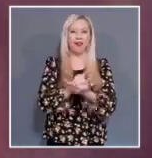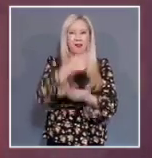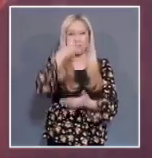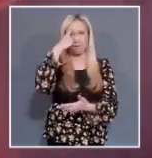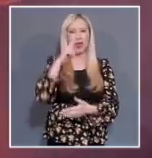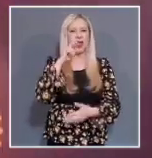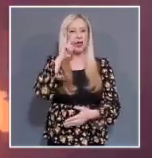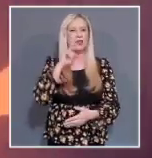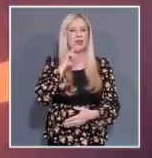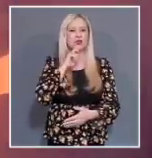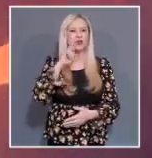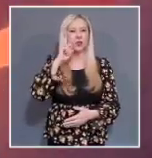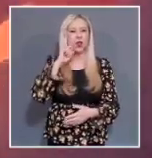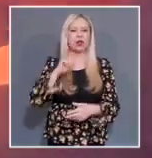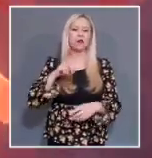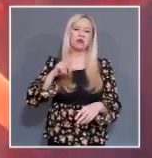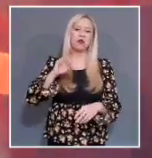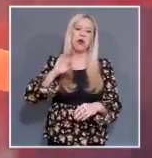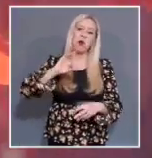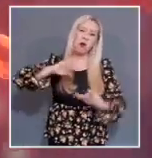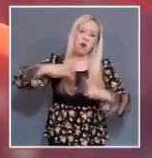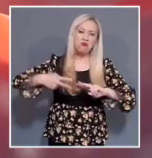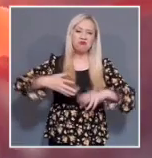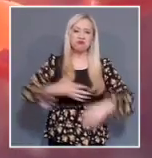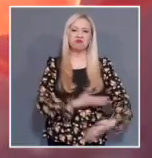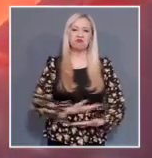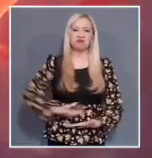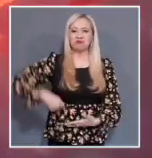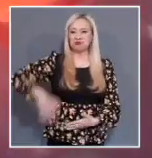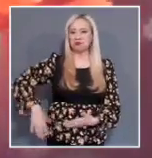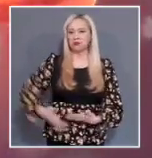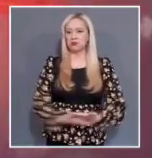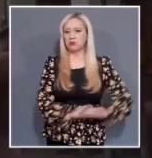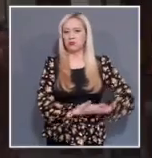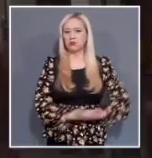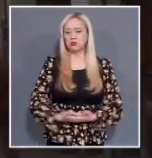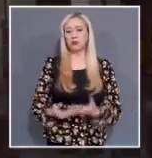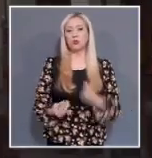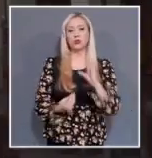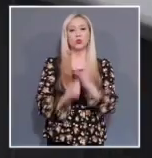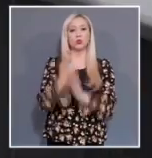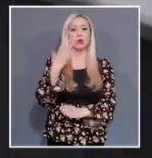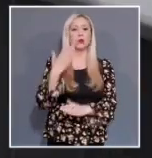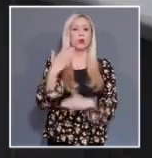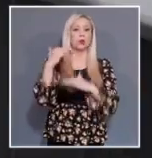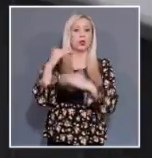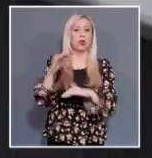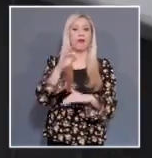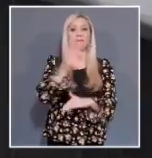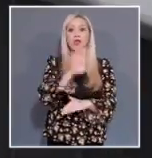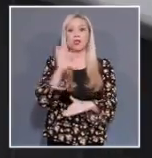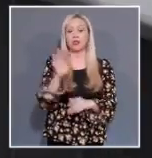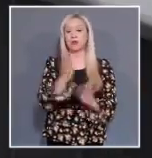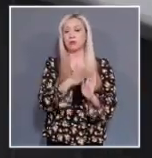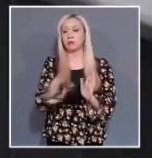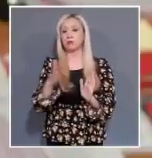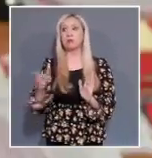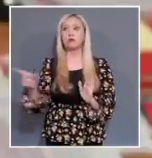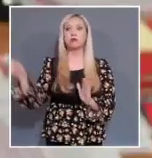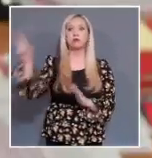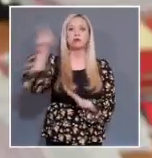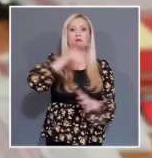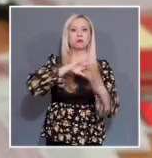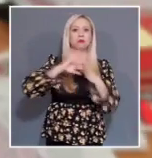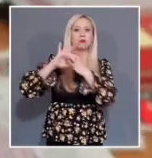Interrupción Voluntaria del Embarazo introdujo el denominado sistema de plazos, vigente en la mayoría de los países de la Unión Europea y que vino